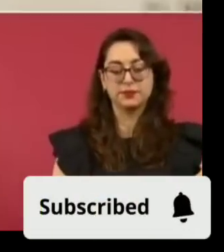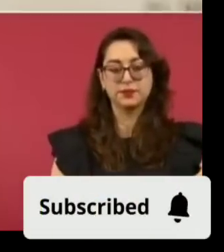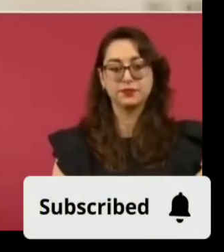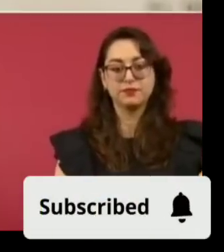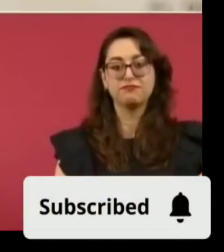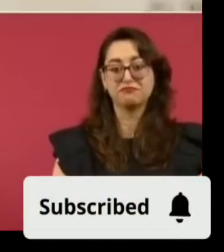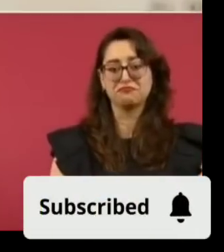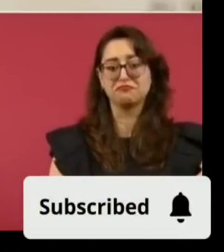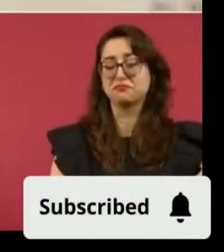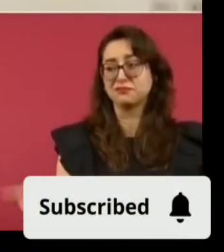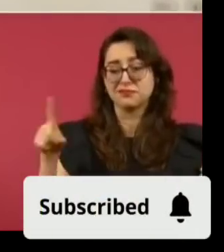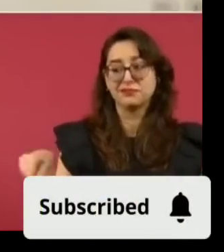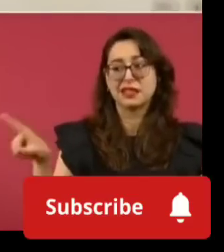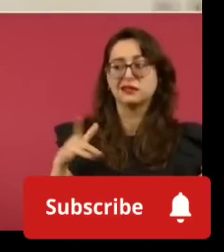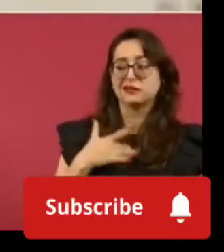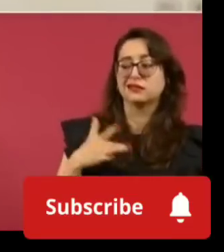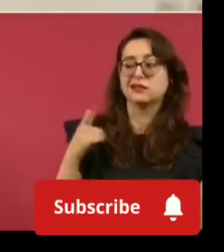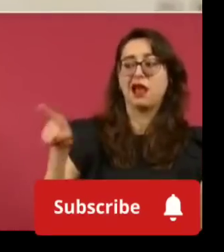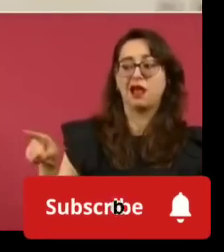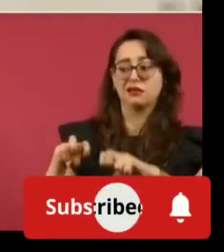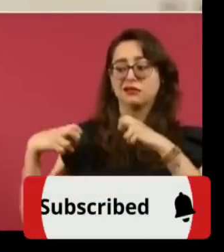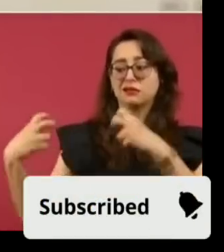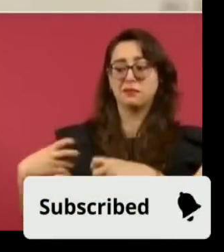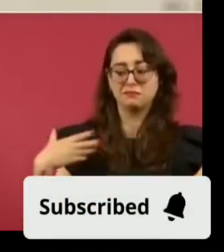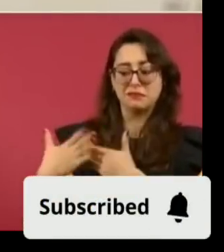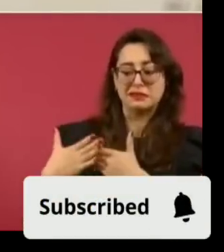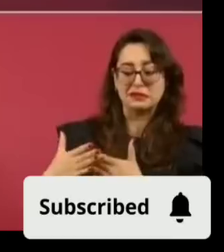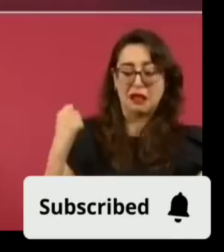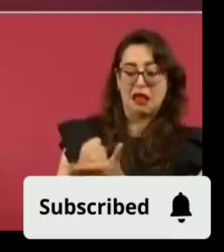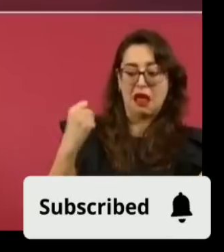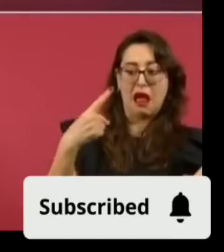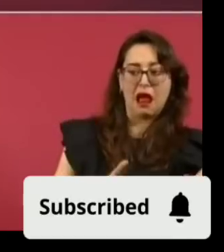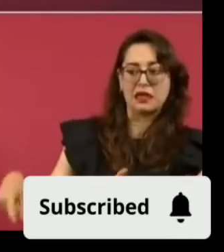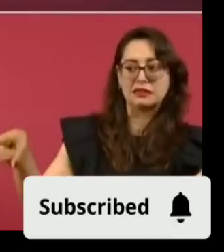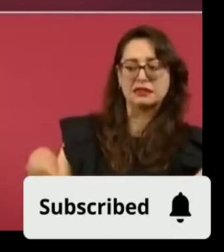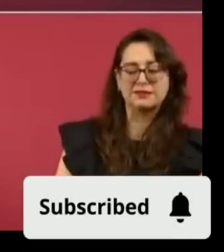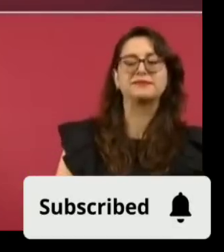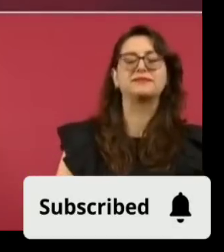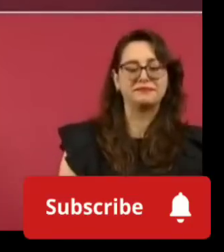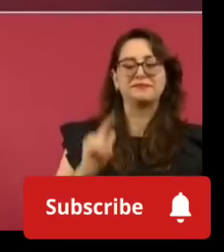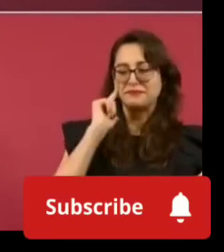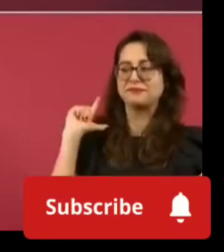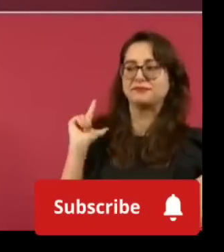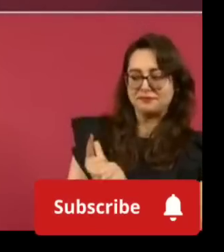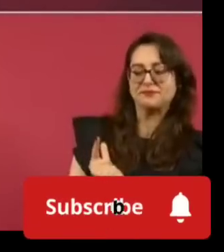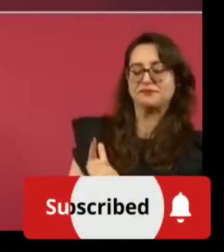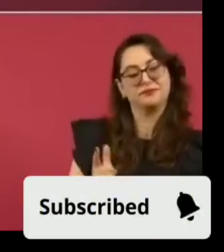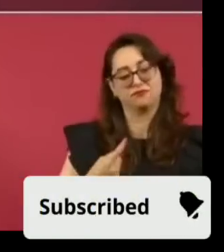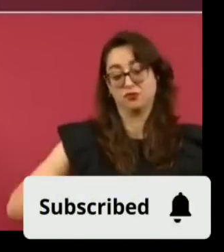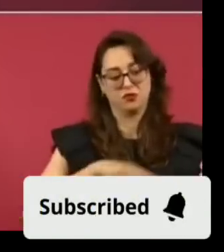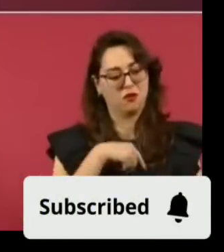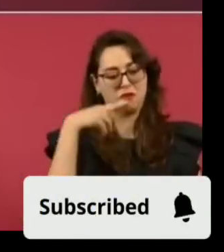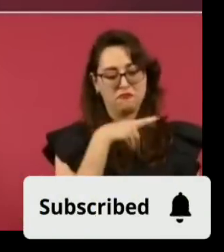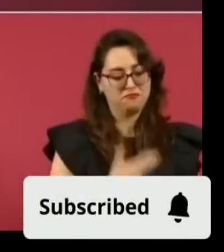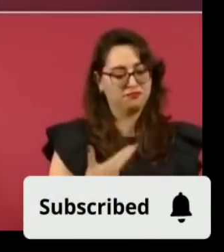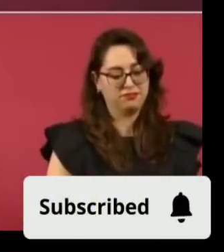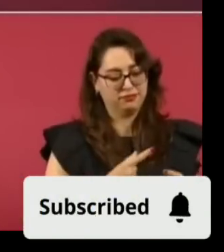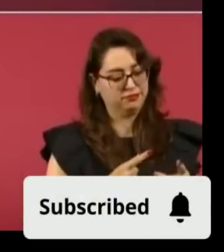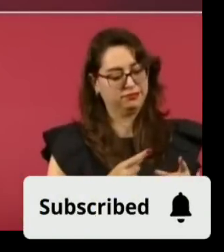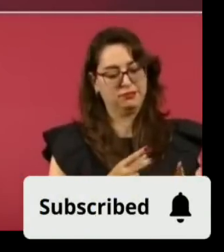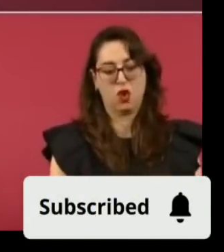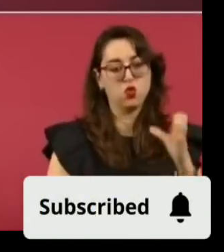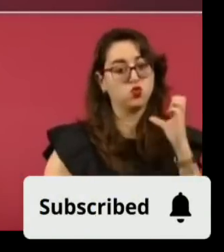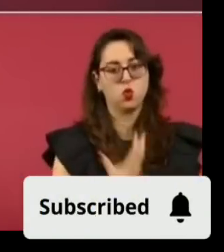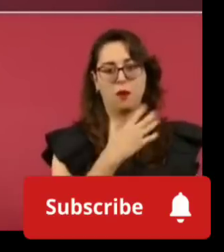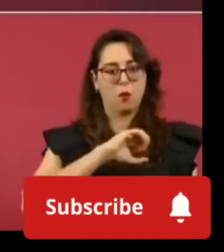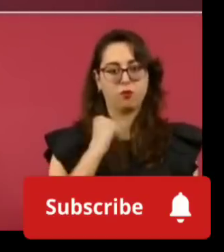nos adelantamos porque ya sabíamos que en la Corte había la intención de